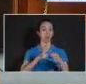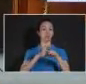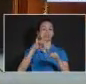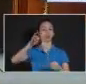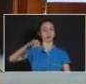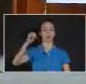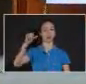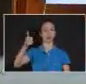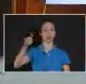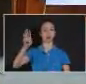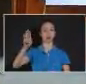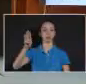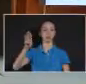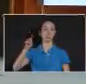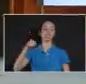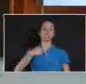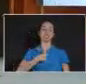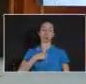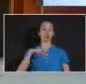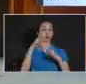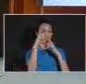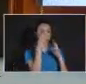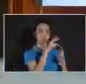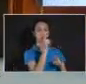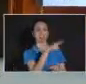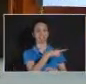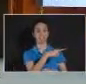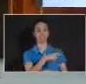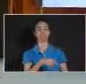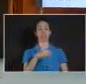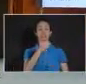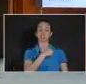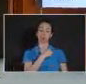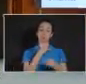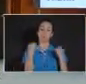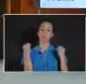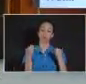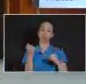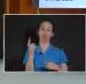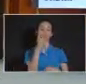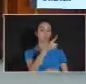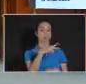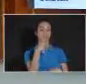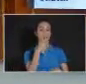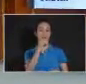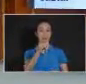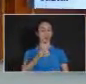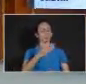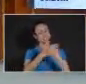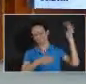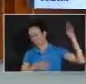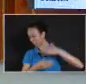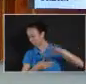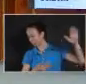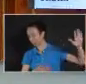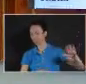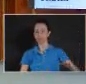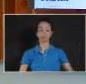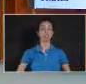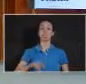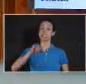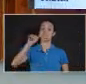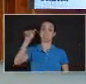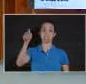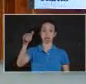mismo ejército, pero mi respeto es para él, yo quiero mucho a tu hermano, andate, regresate. Y Asael no se hacía a un